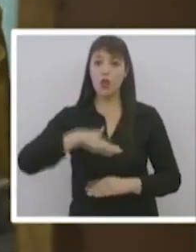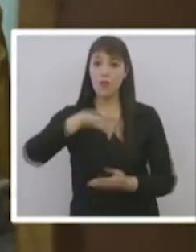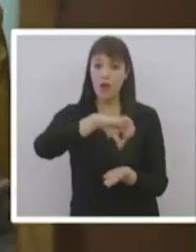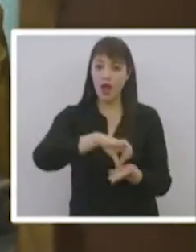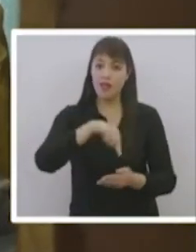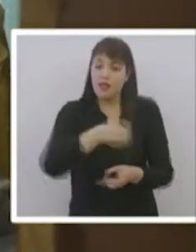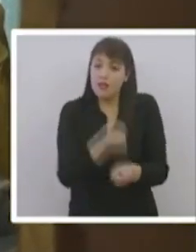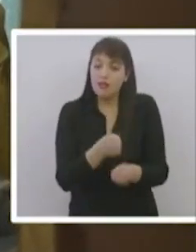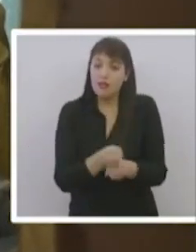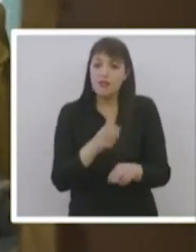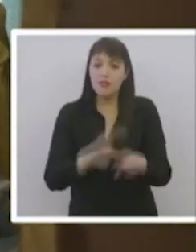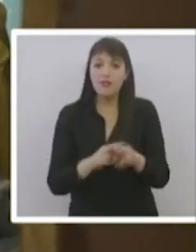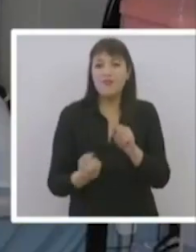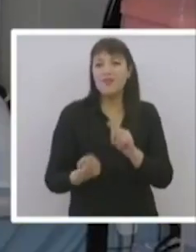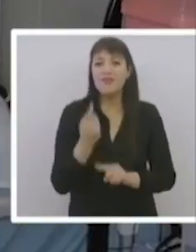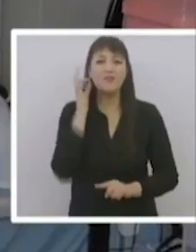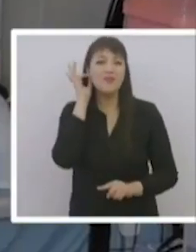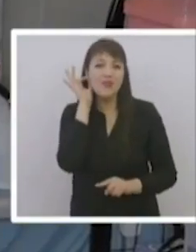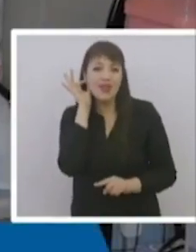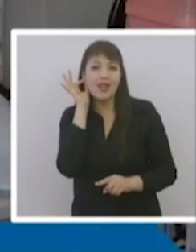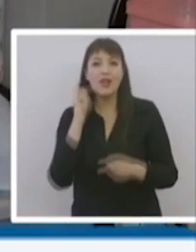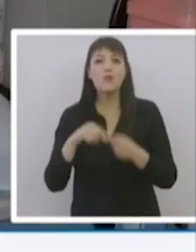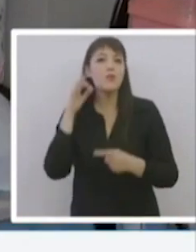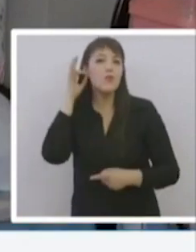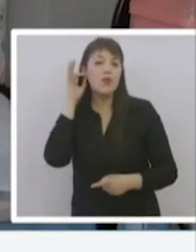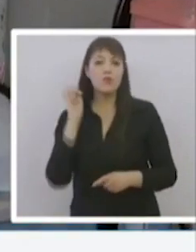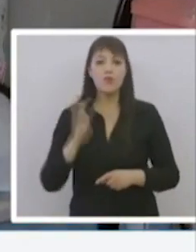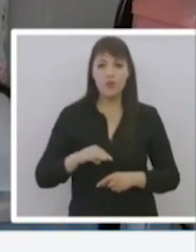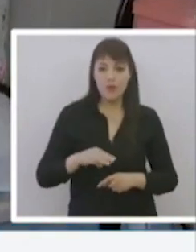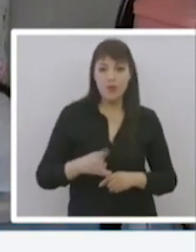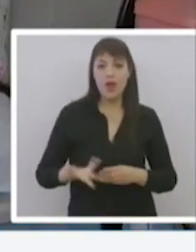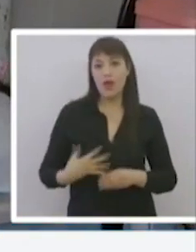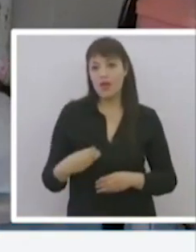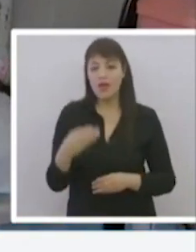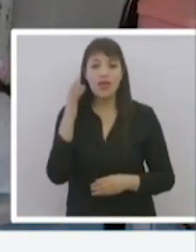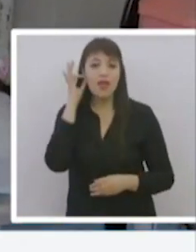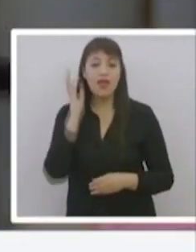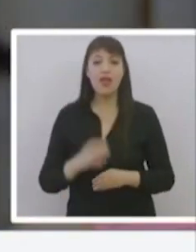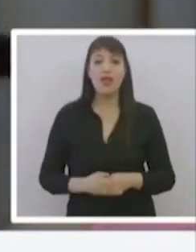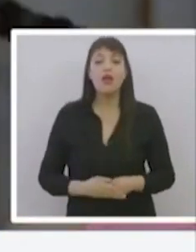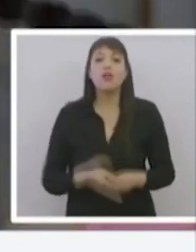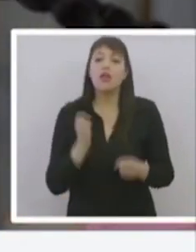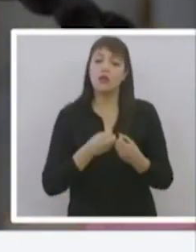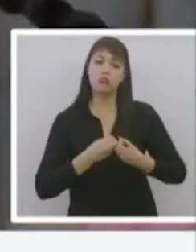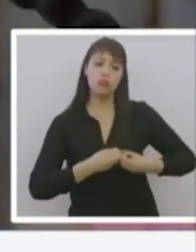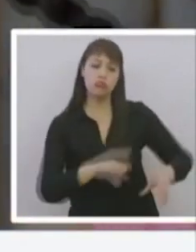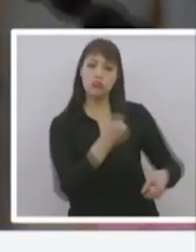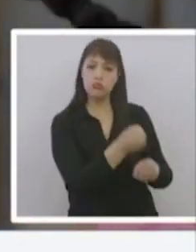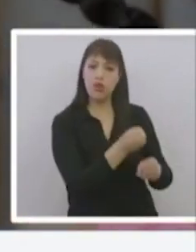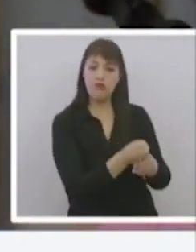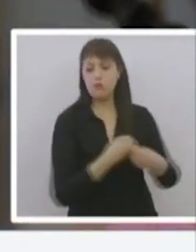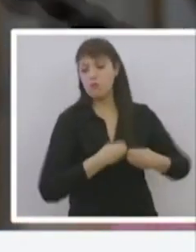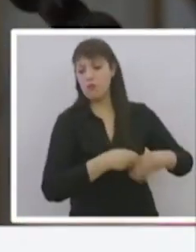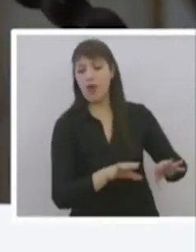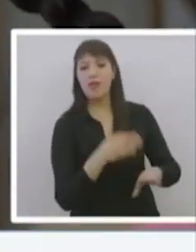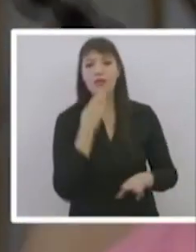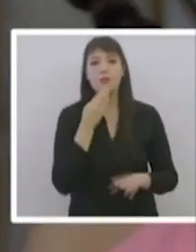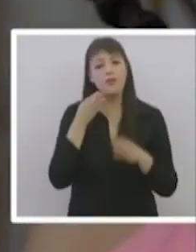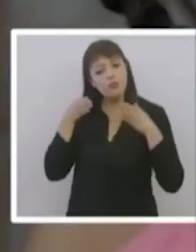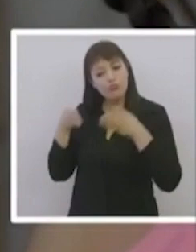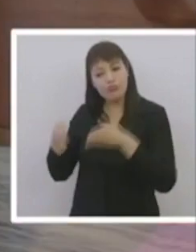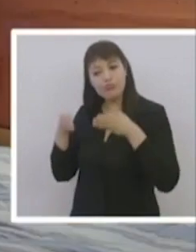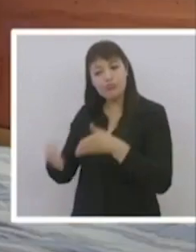tanto en este año como lo que ya había señalado a finales del año 2022, que es contar con un Sistema Nacional